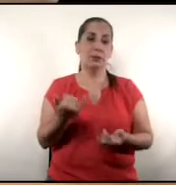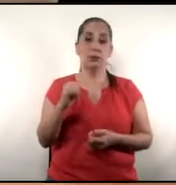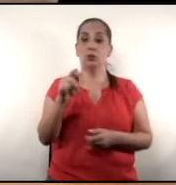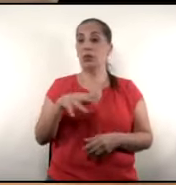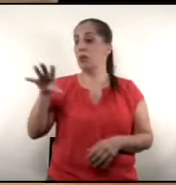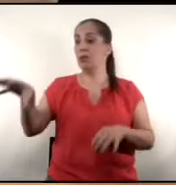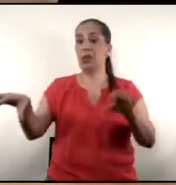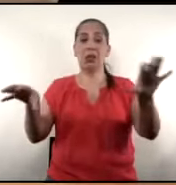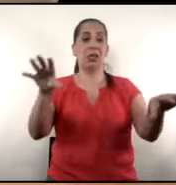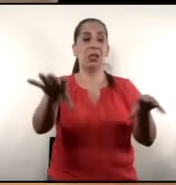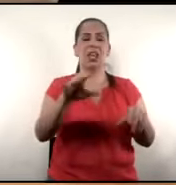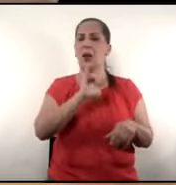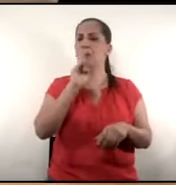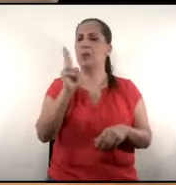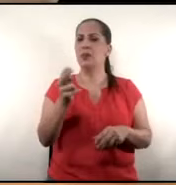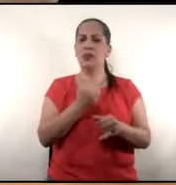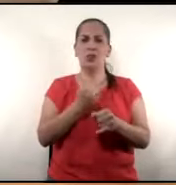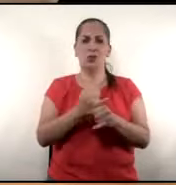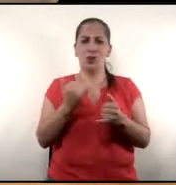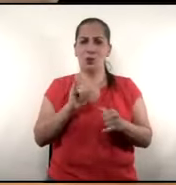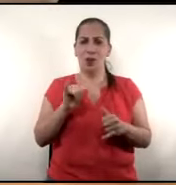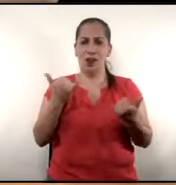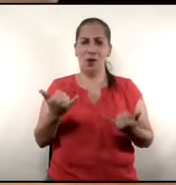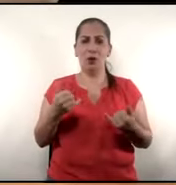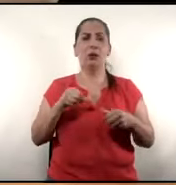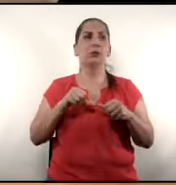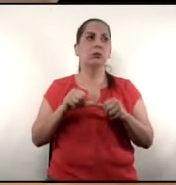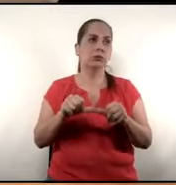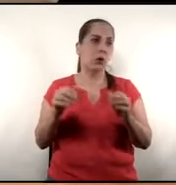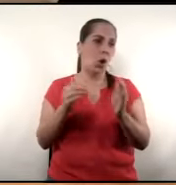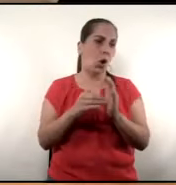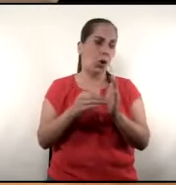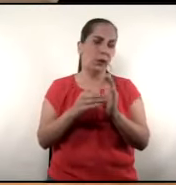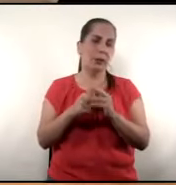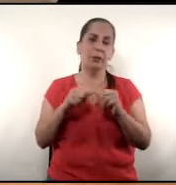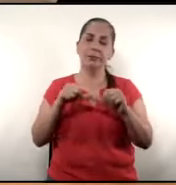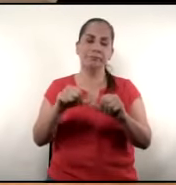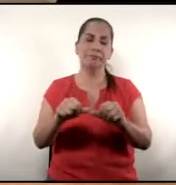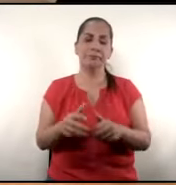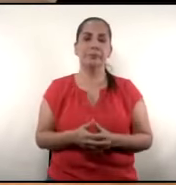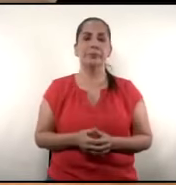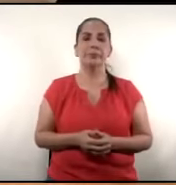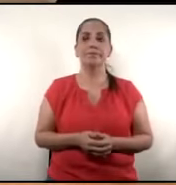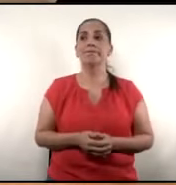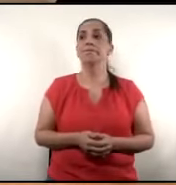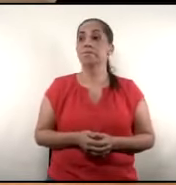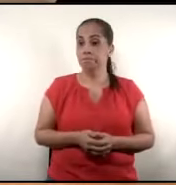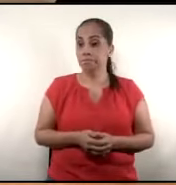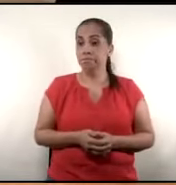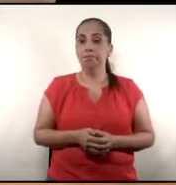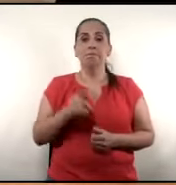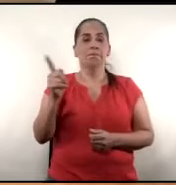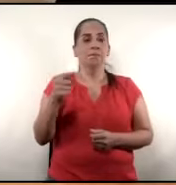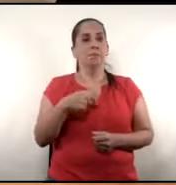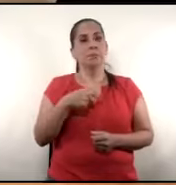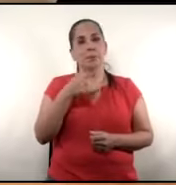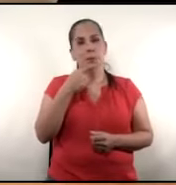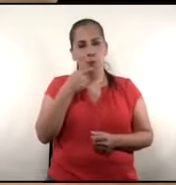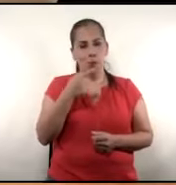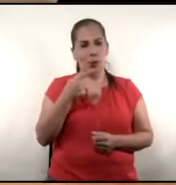las instituciones, vuelven a crear los trámites una vez que usted los elimina. Ahí, de lo que está diciendo usted y